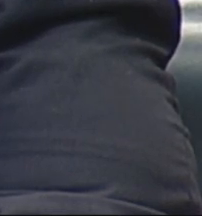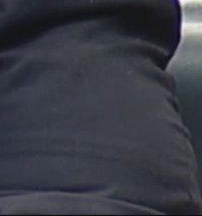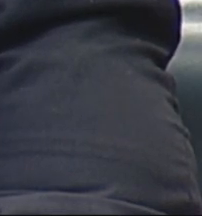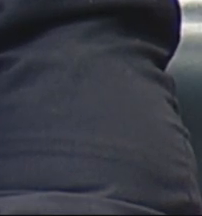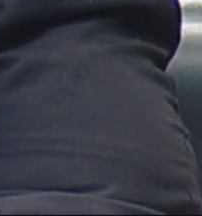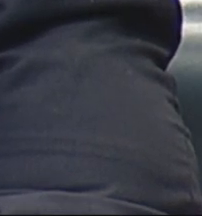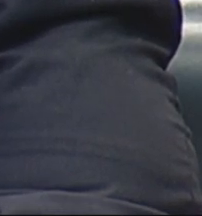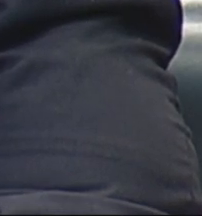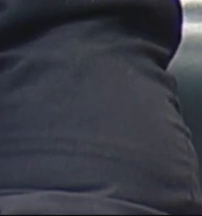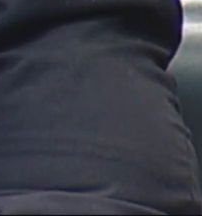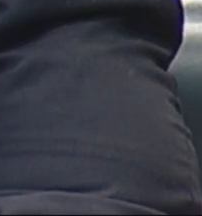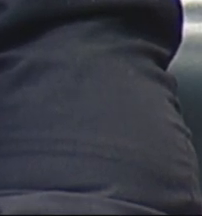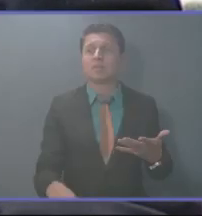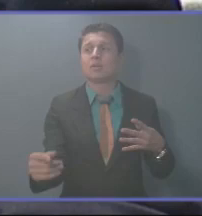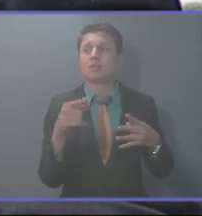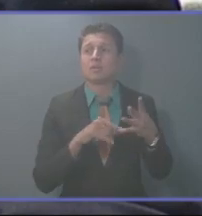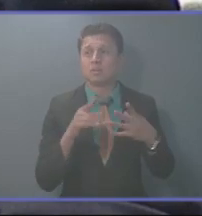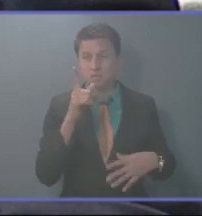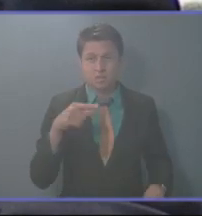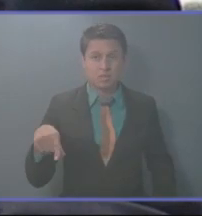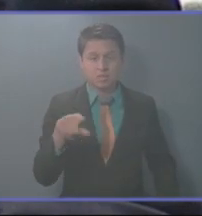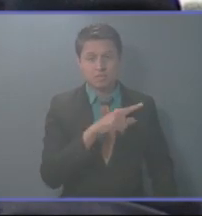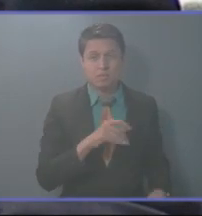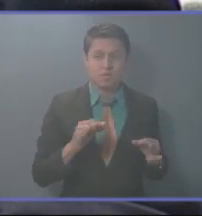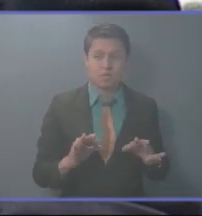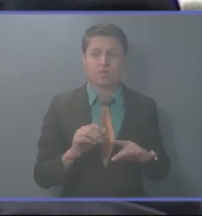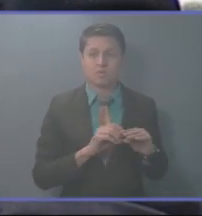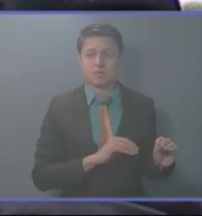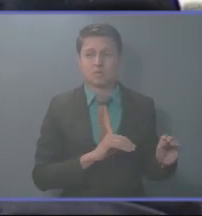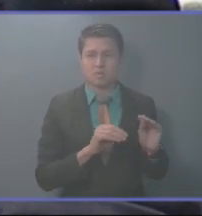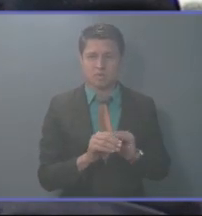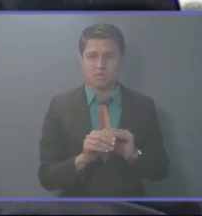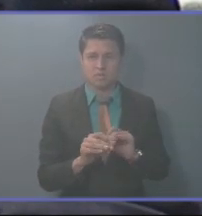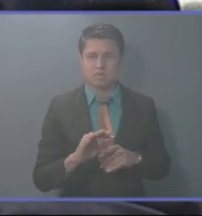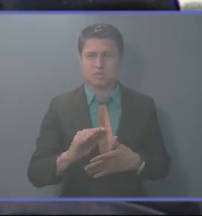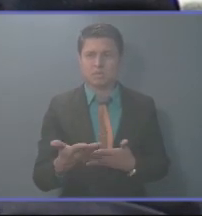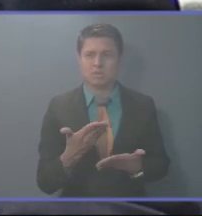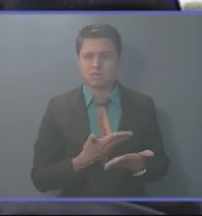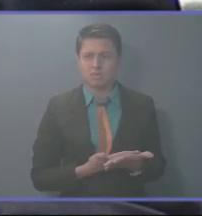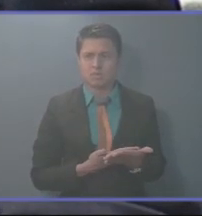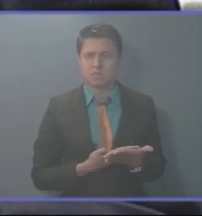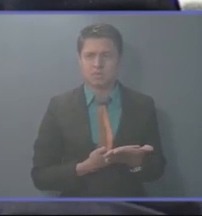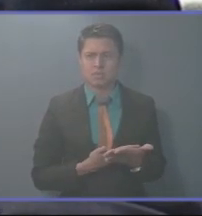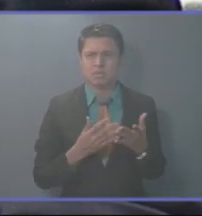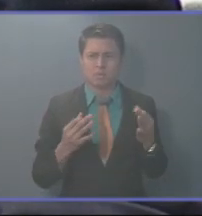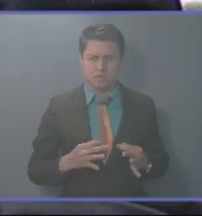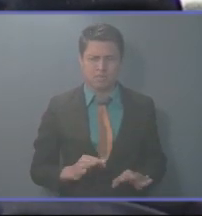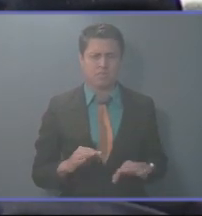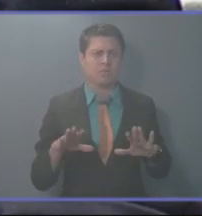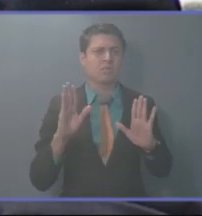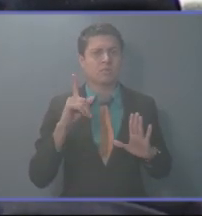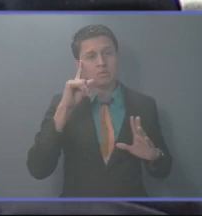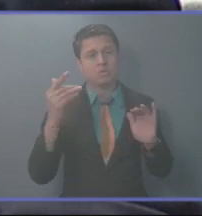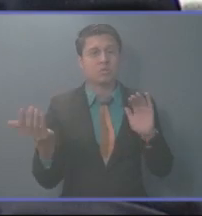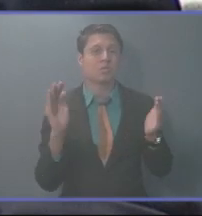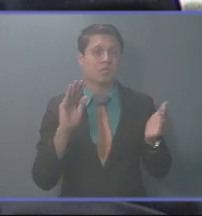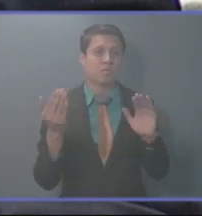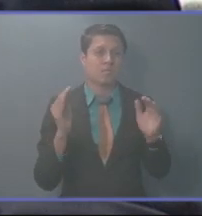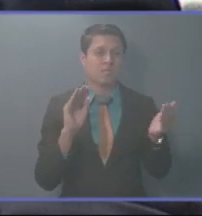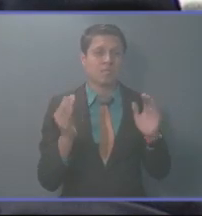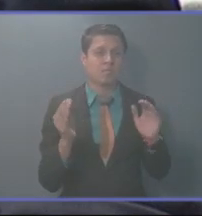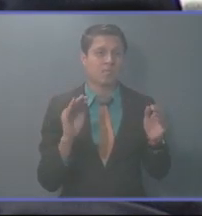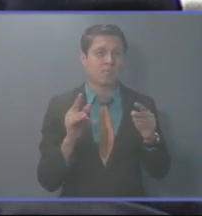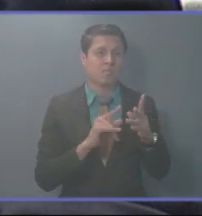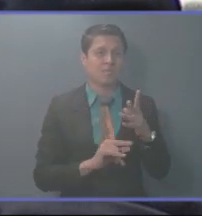tales crímenes, y para ello la sentencia consigna que deben establecerse parámetros para la